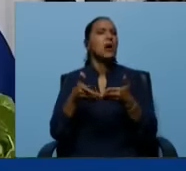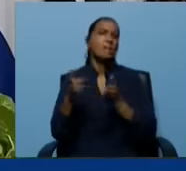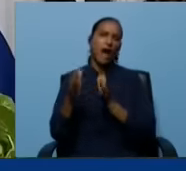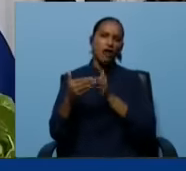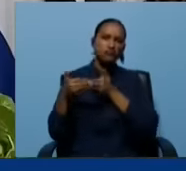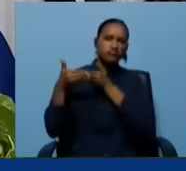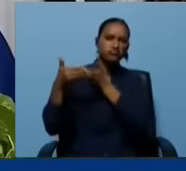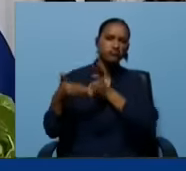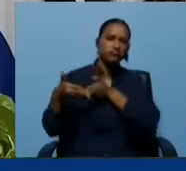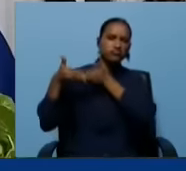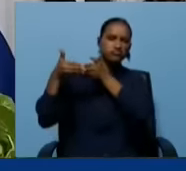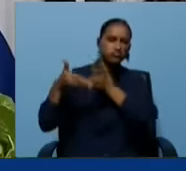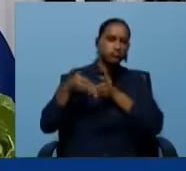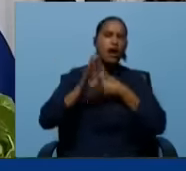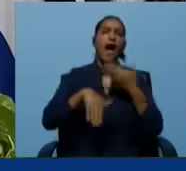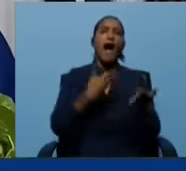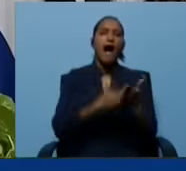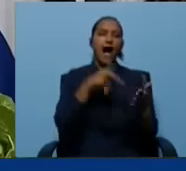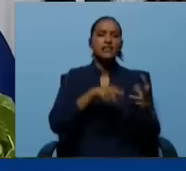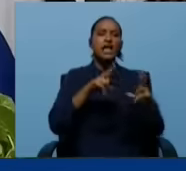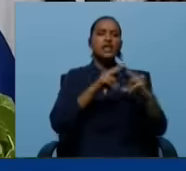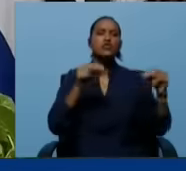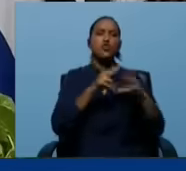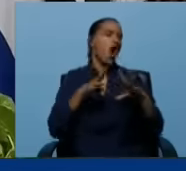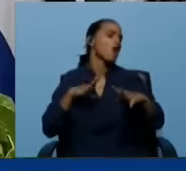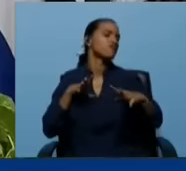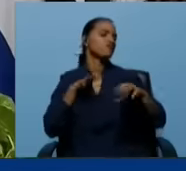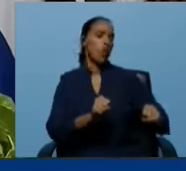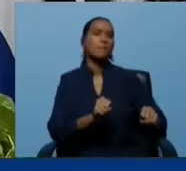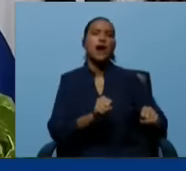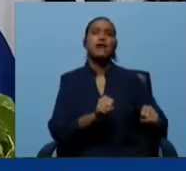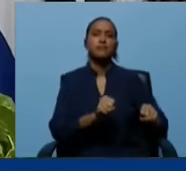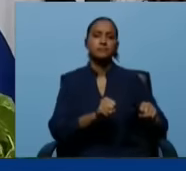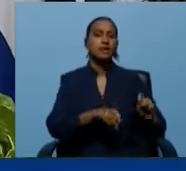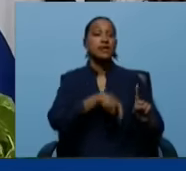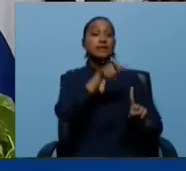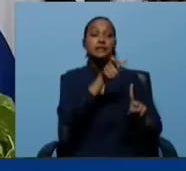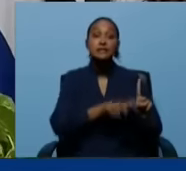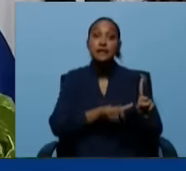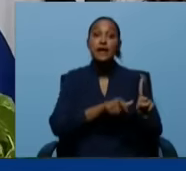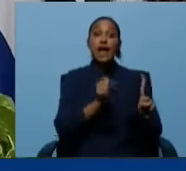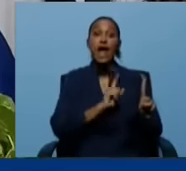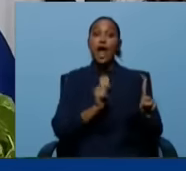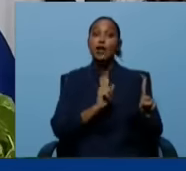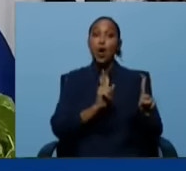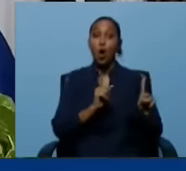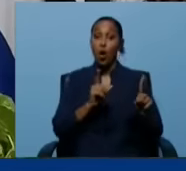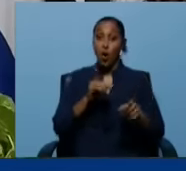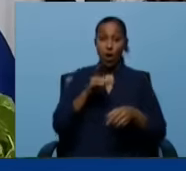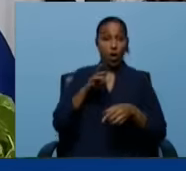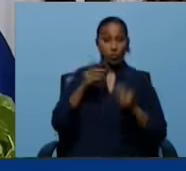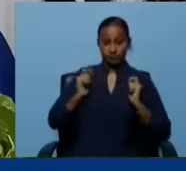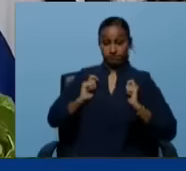Nicaragua y ocupar Nicaragua si él no hubiese dejado la presidencia.